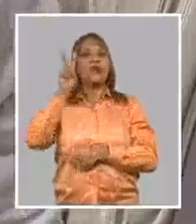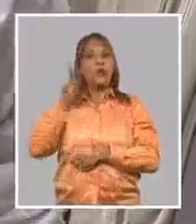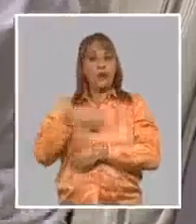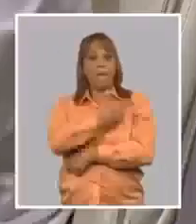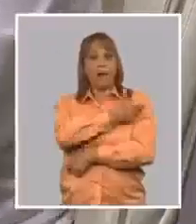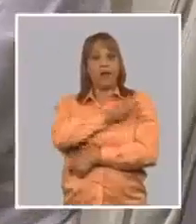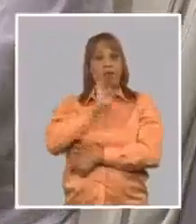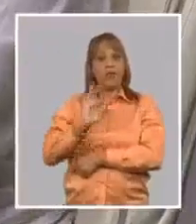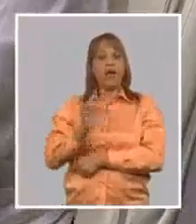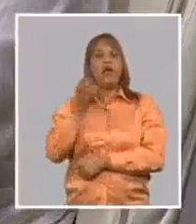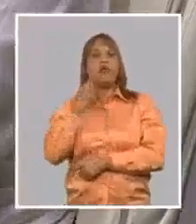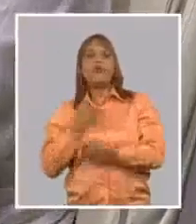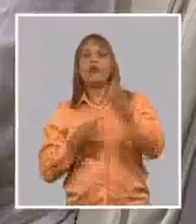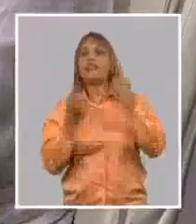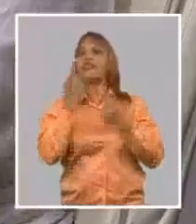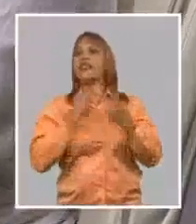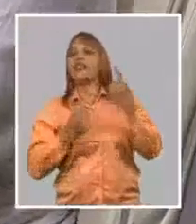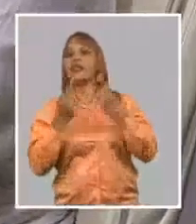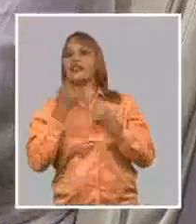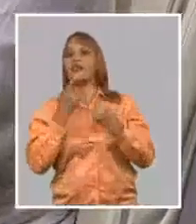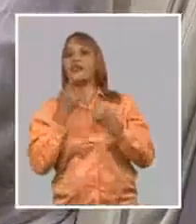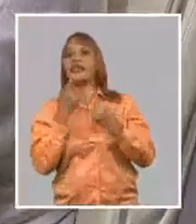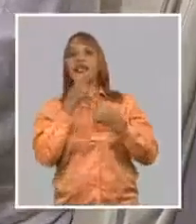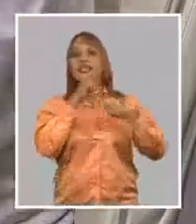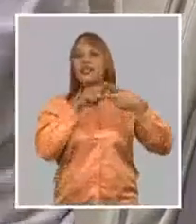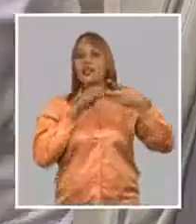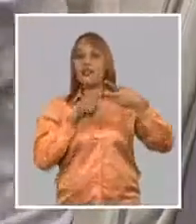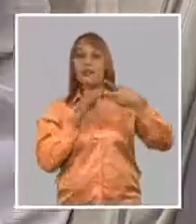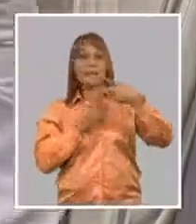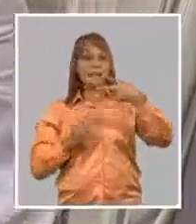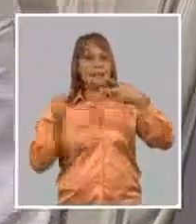como una alternativa de los dos primeros candidatos que se lleve esta s rendón